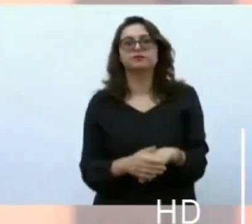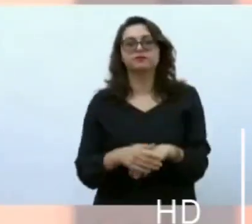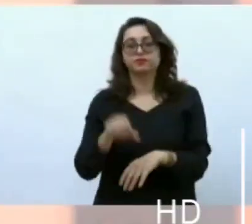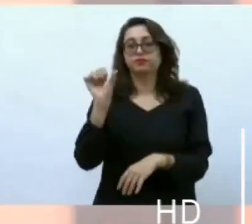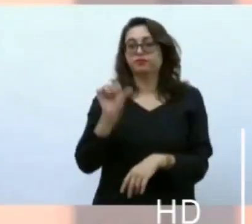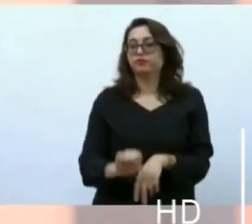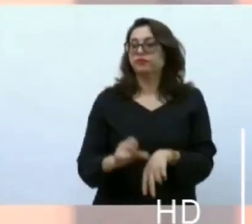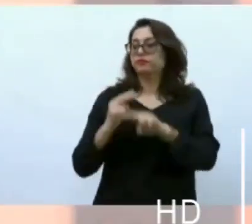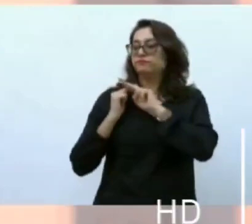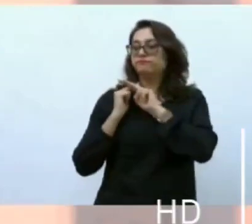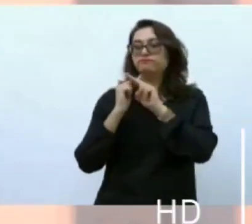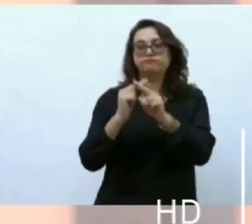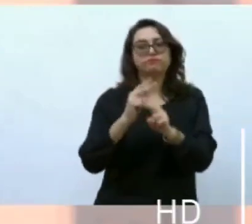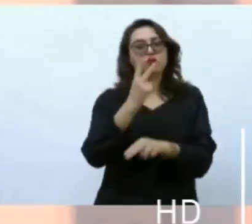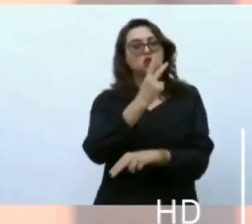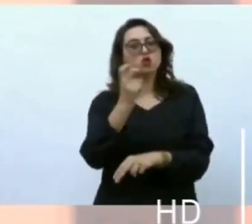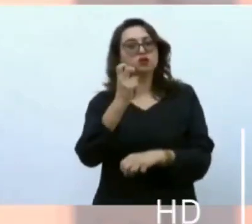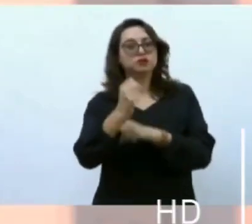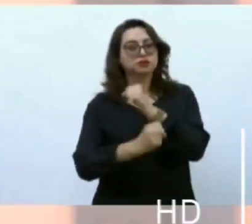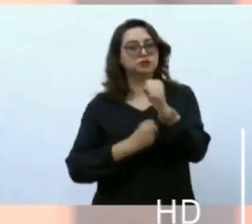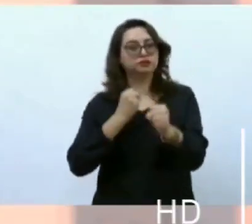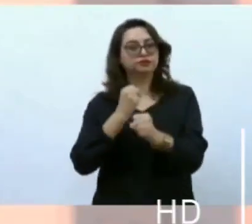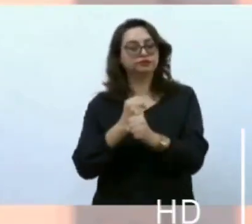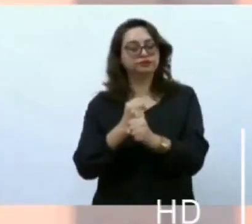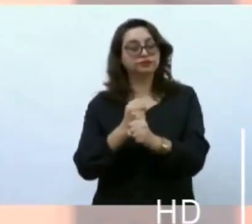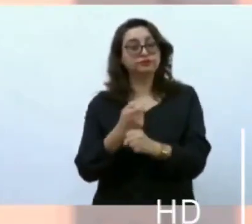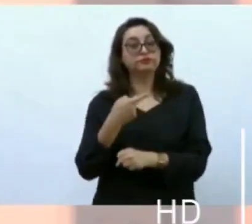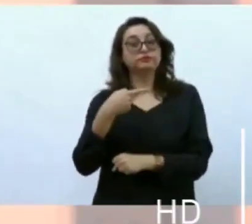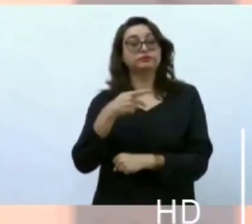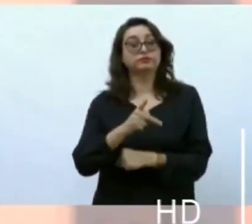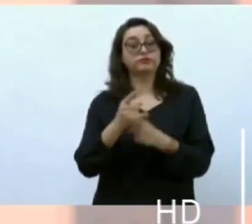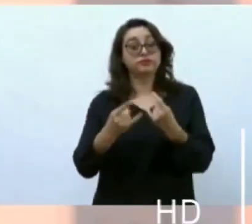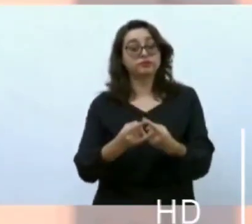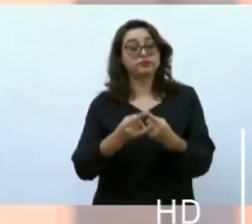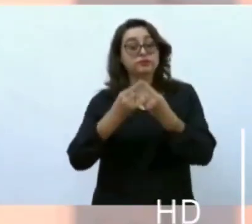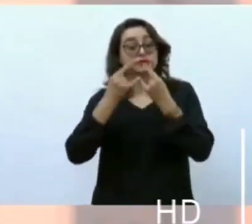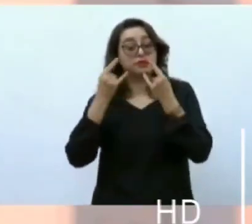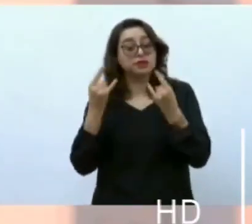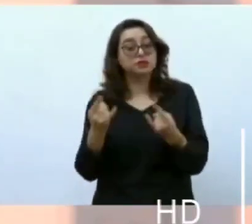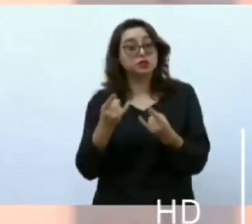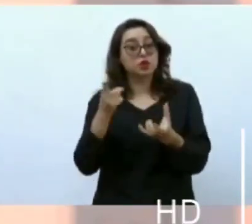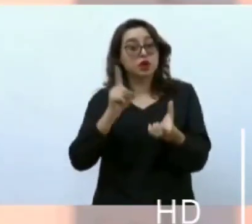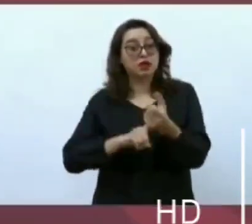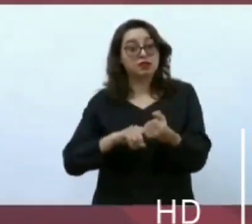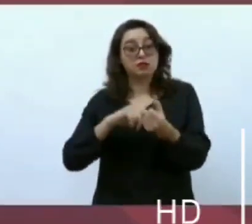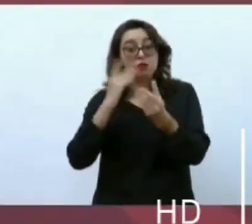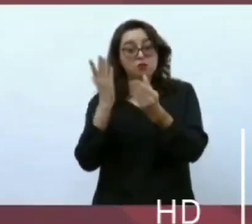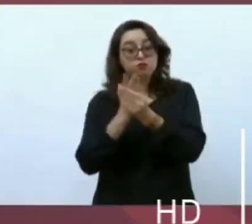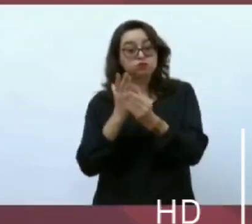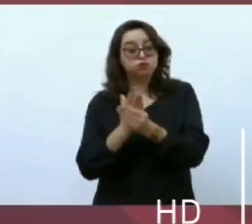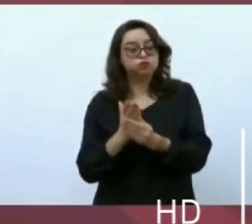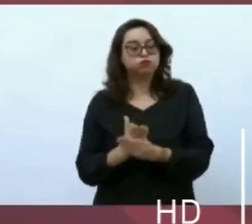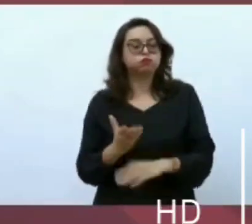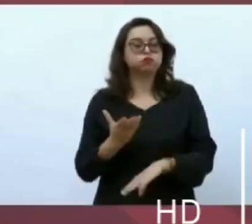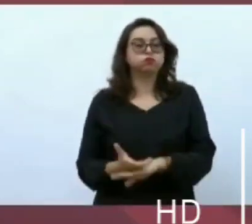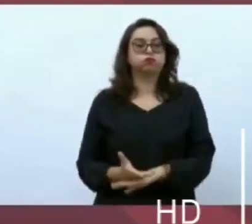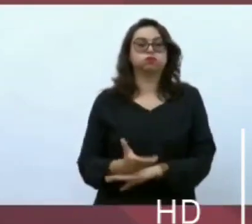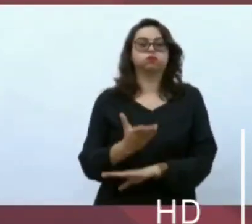institución, aunque su acervo tiene una antigüedad mayor a